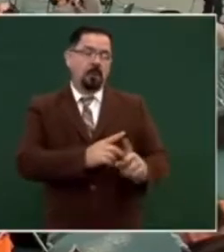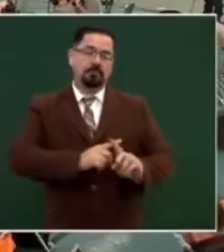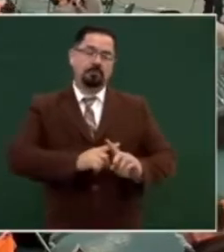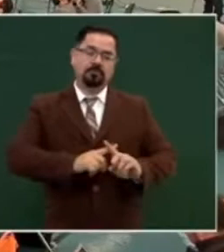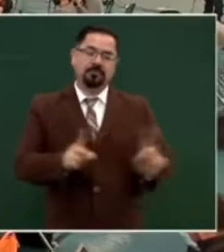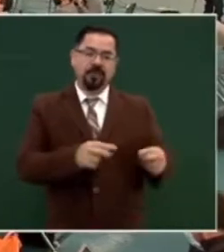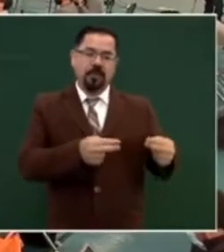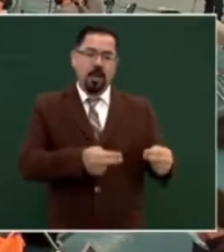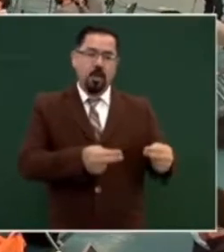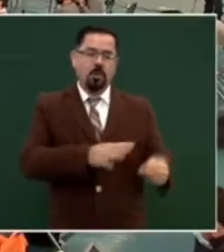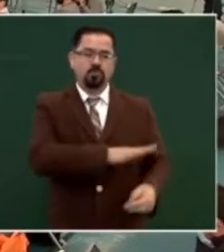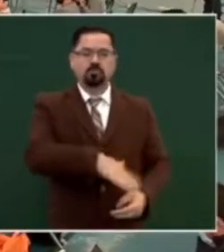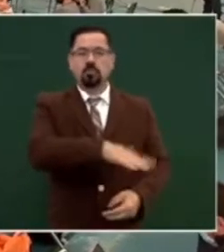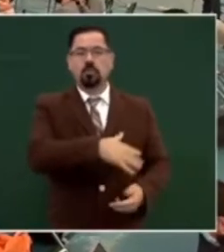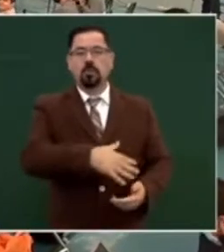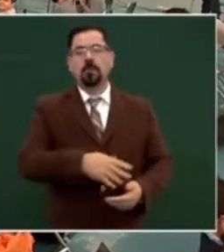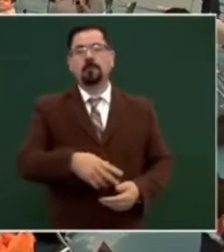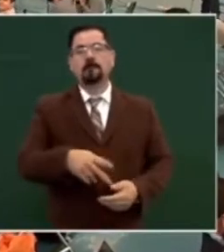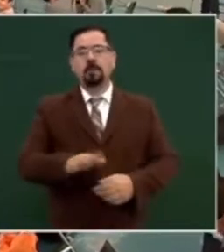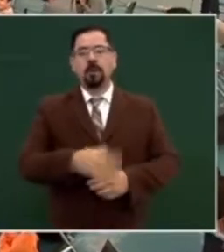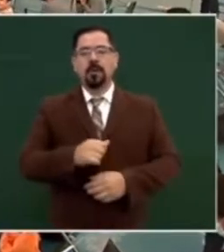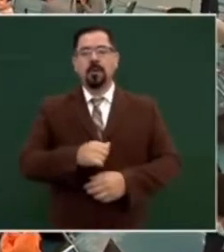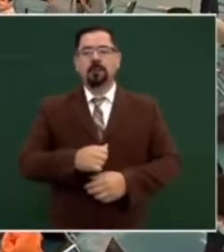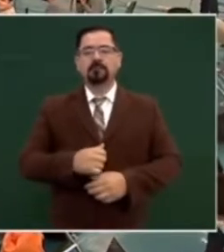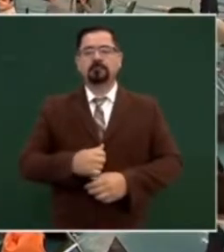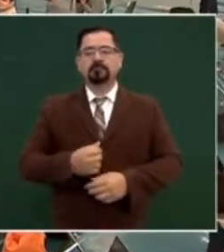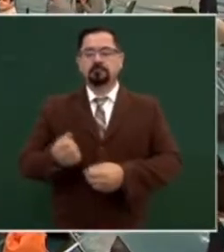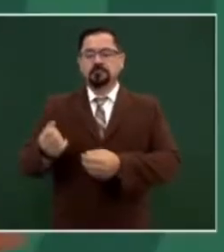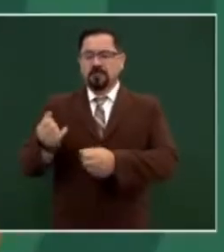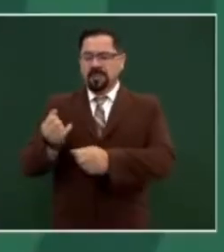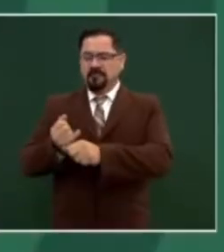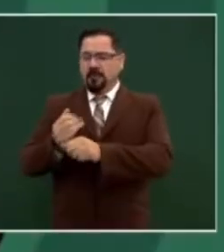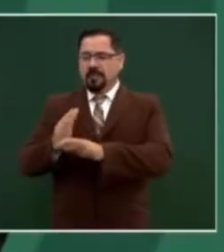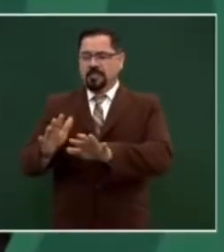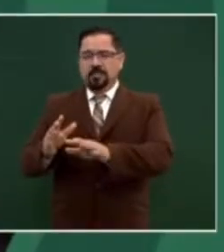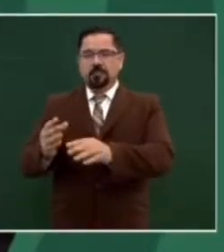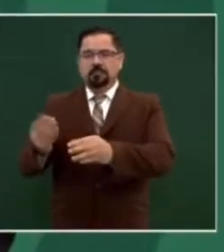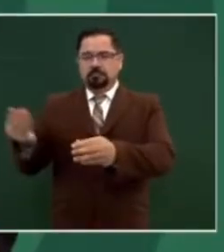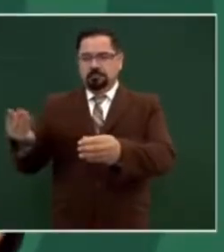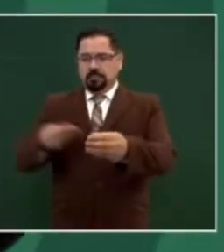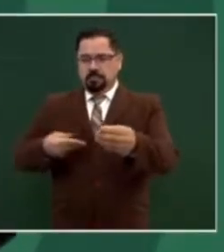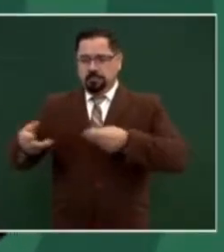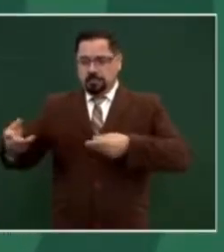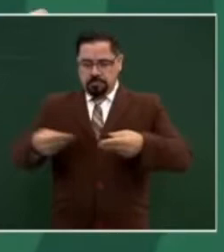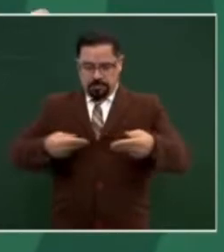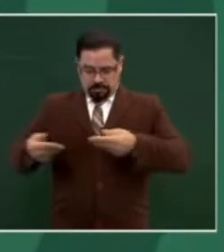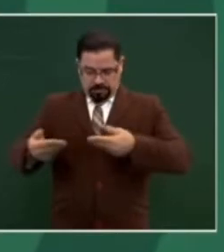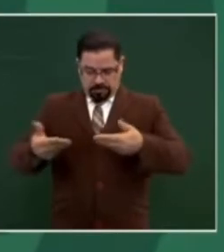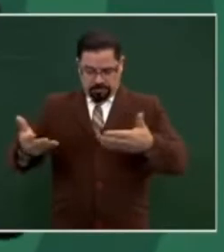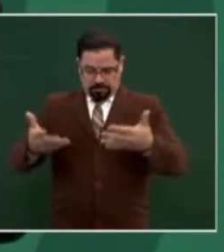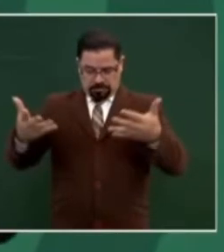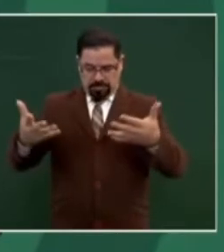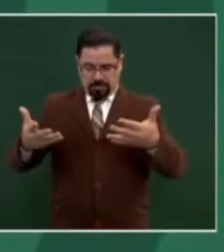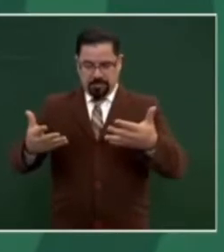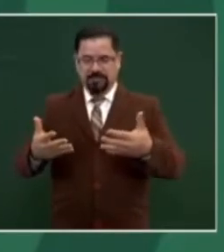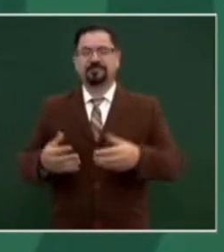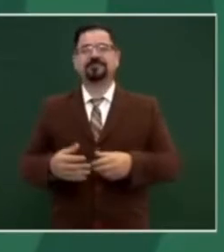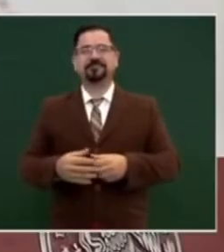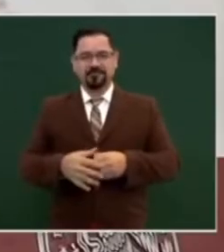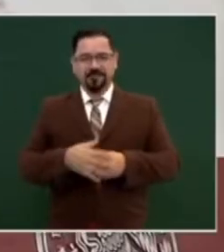me llegue a mí información de todo el país por eso ya no existe el estado mayor